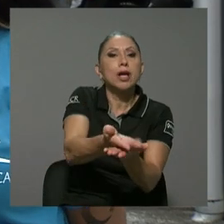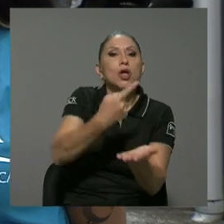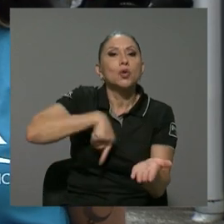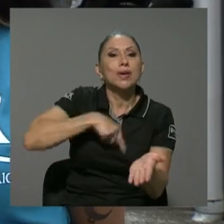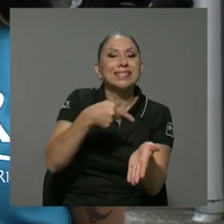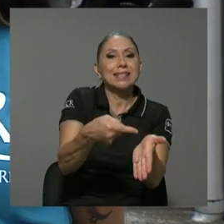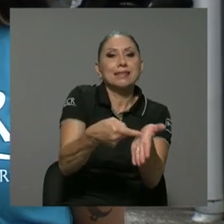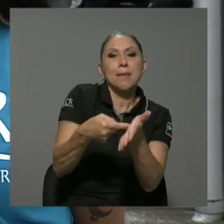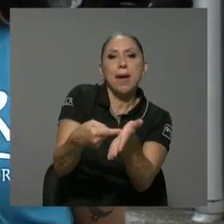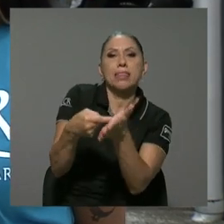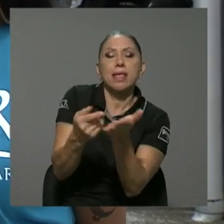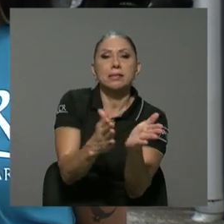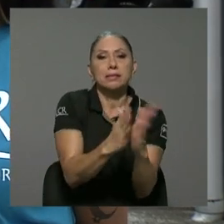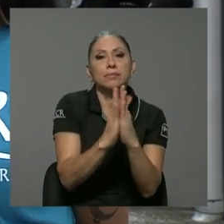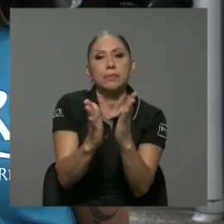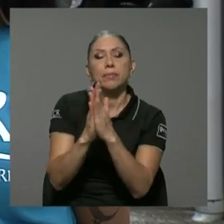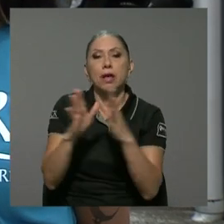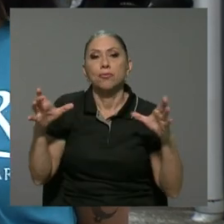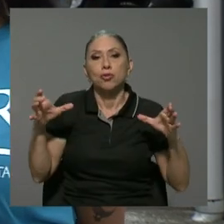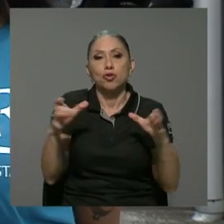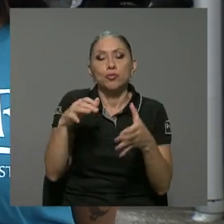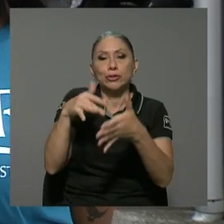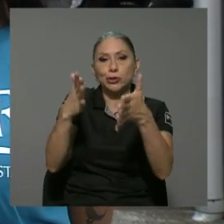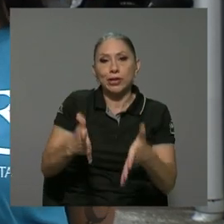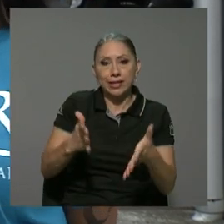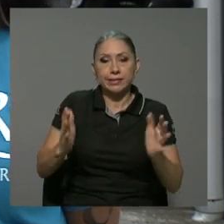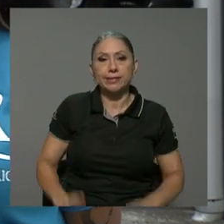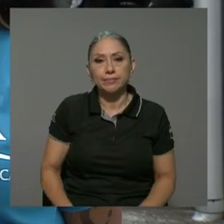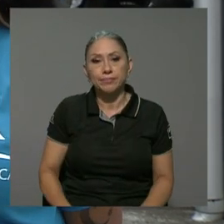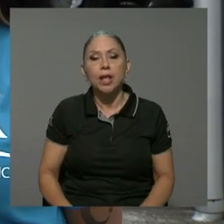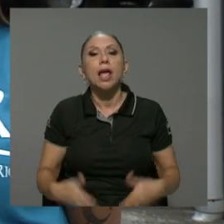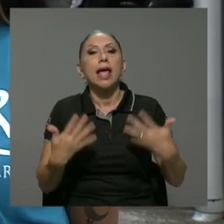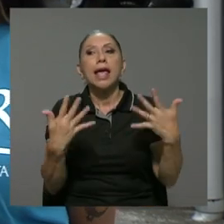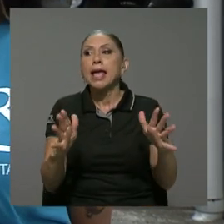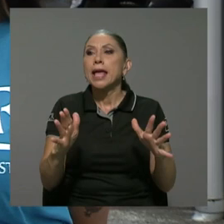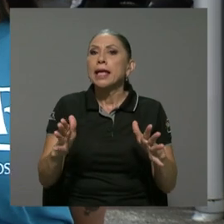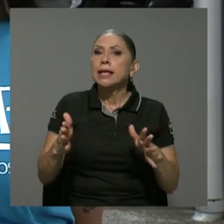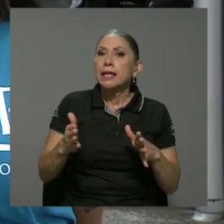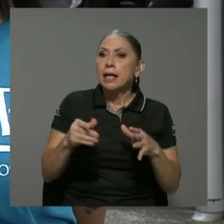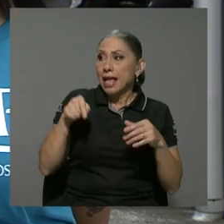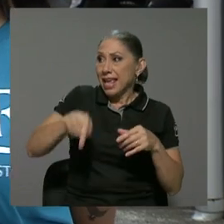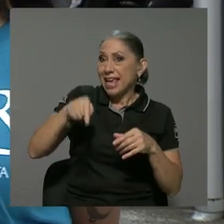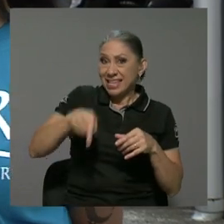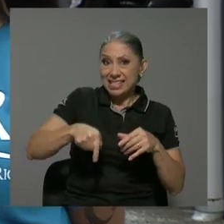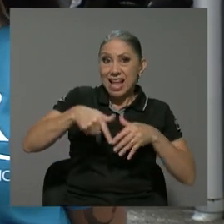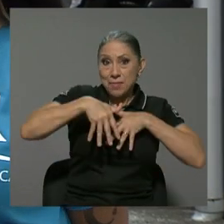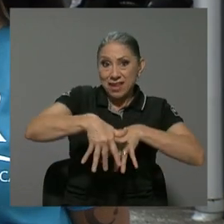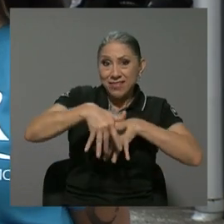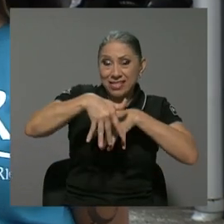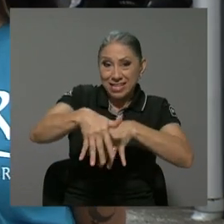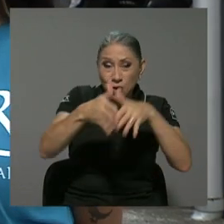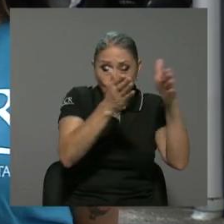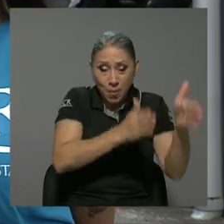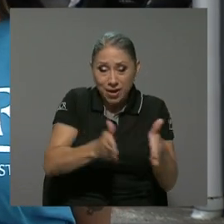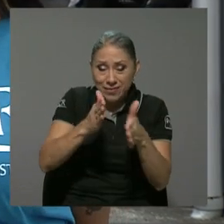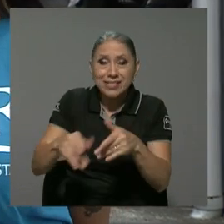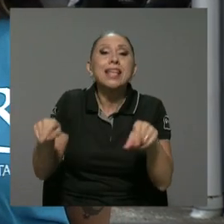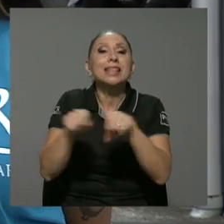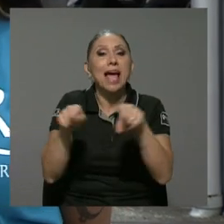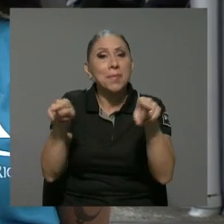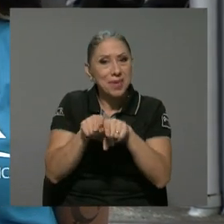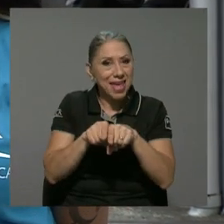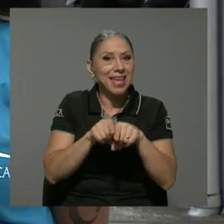estudiantil. De hecho, parte importante de la organización de esta manifestación también viene de la coordinación entre